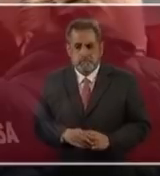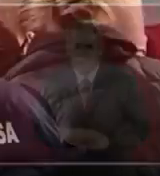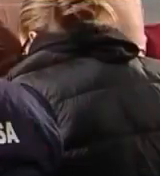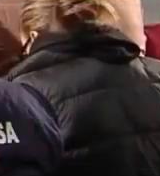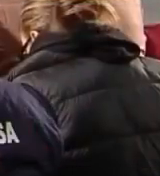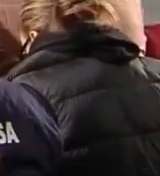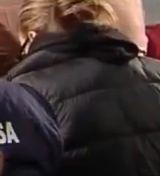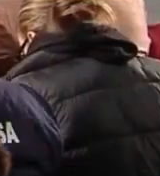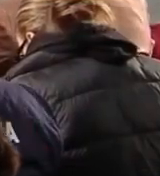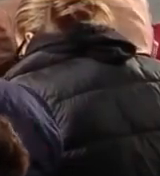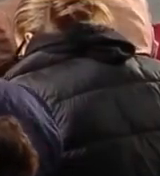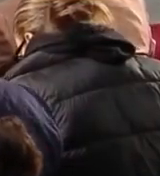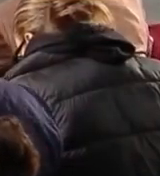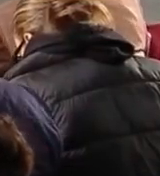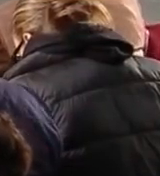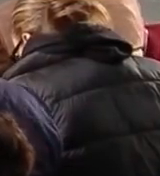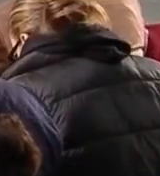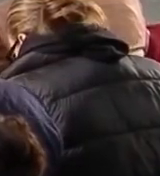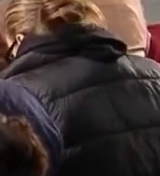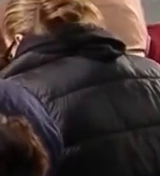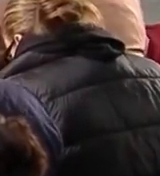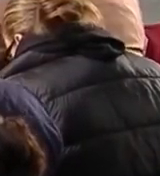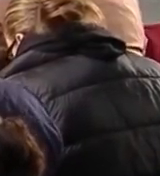no estuviese a la orilla del río,